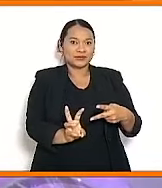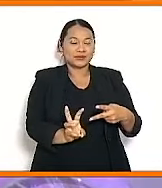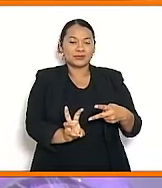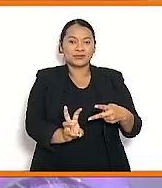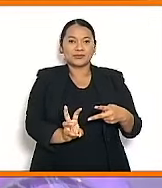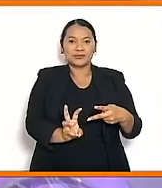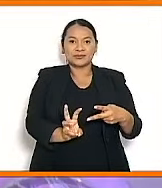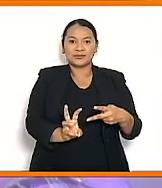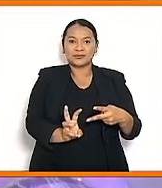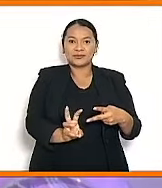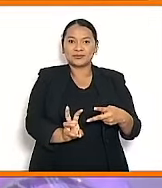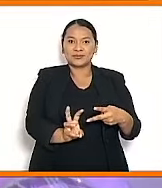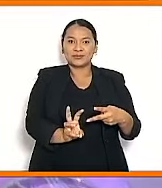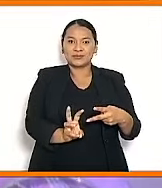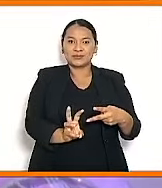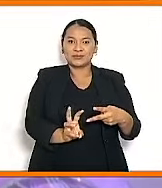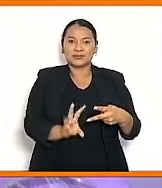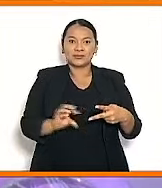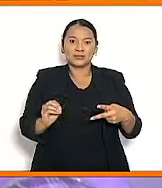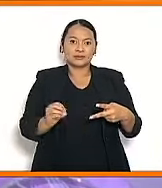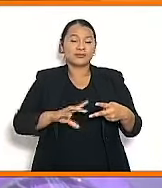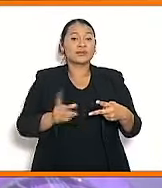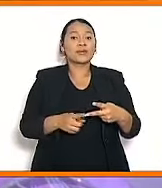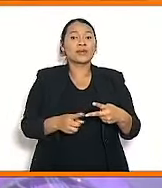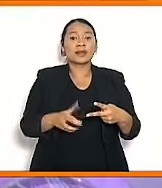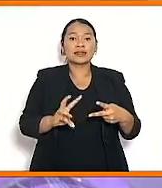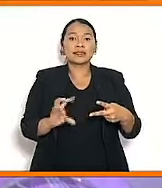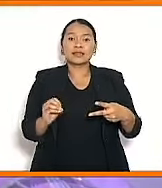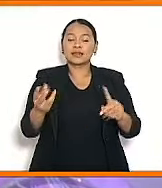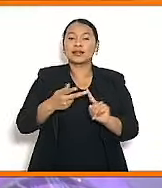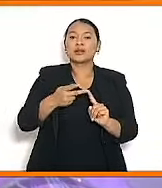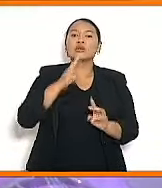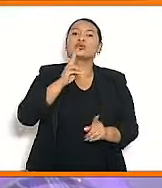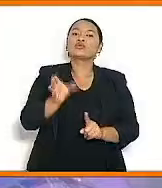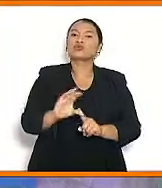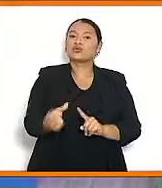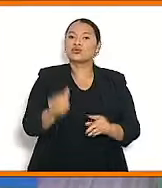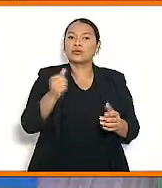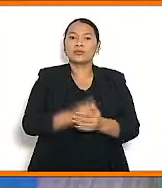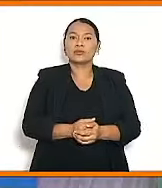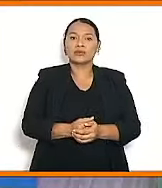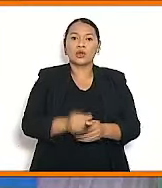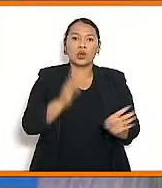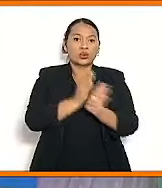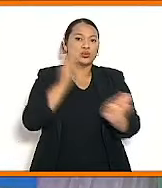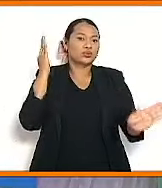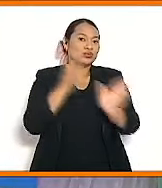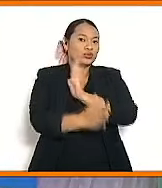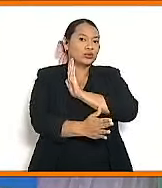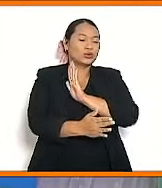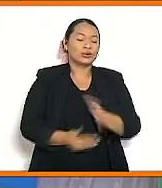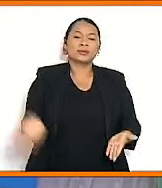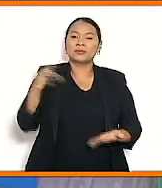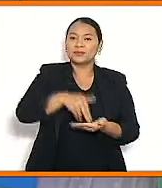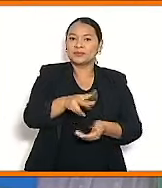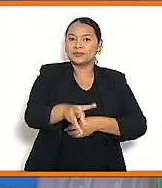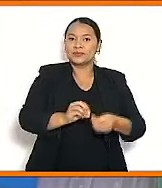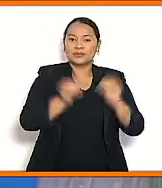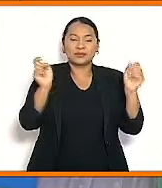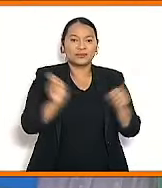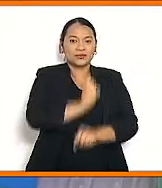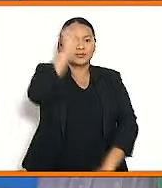segundo dígito. 0, número ganador 60 con su catrachada rapidito, con mucho gusto repito, en posición